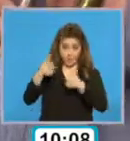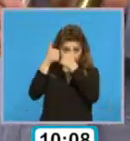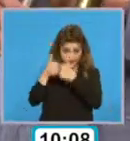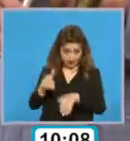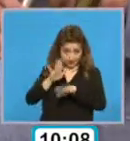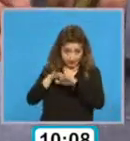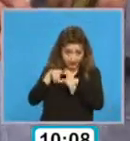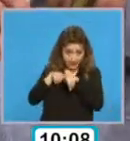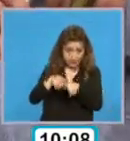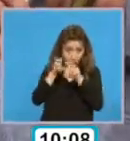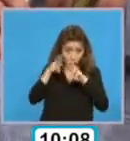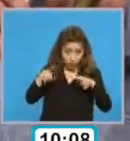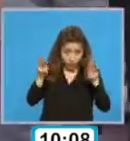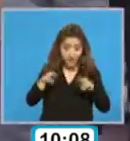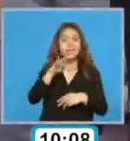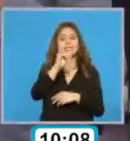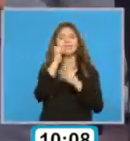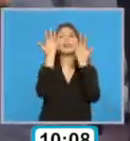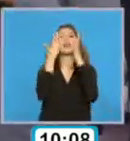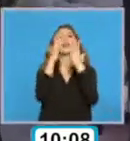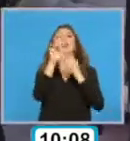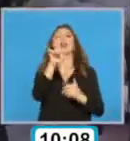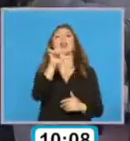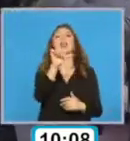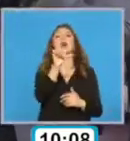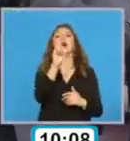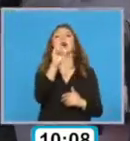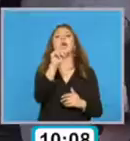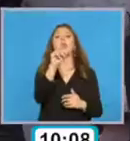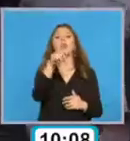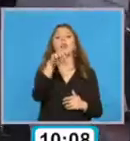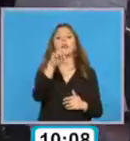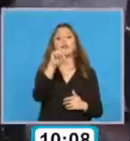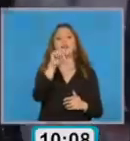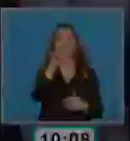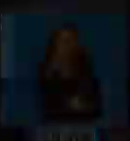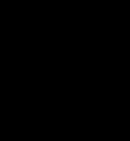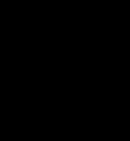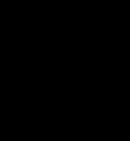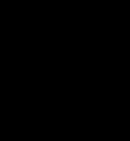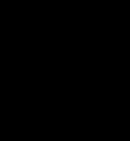con sí, música? claro que sí. El aplauso para la orquesta La Típica, con sabor.